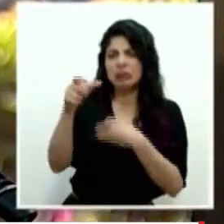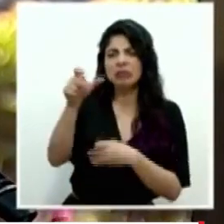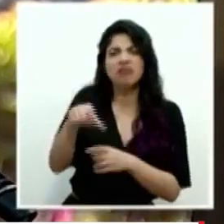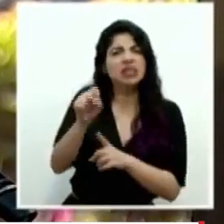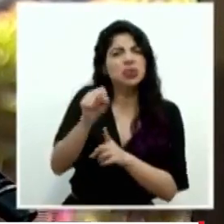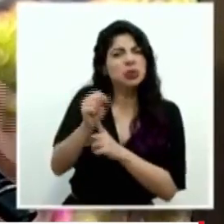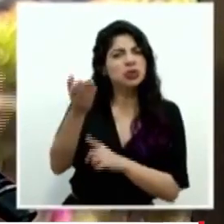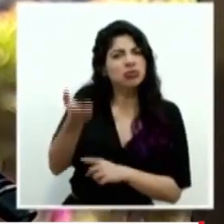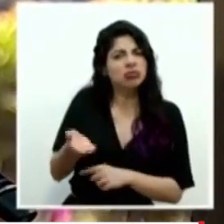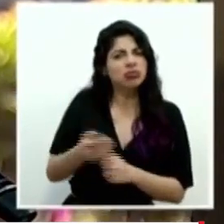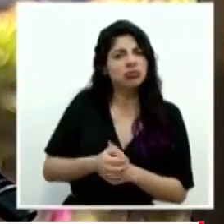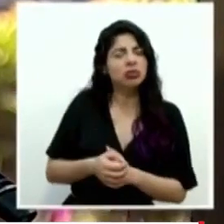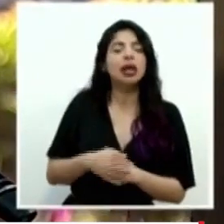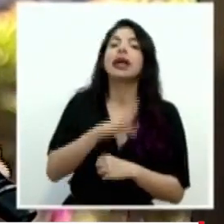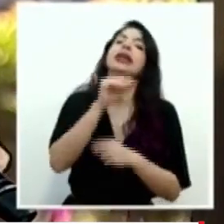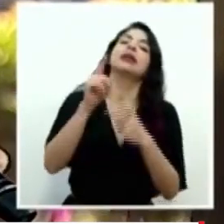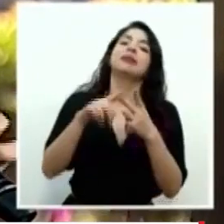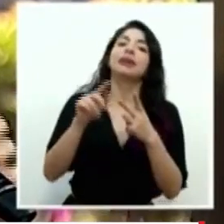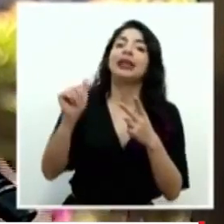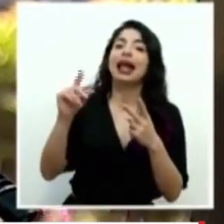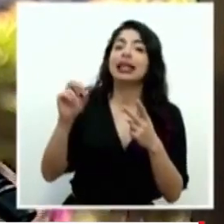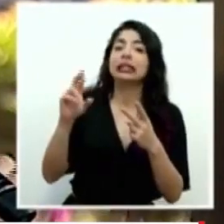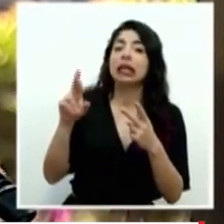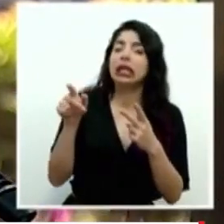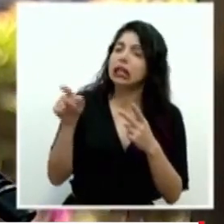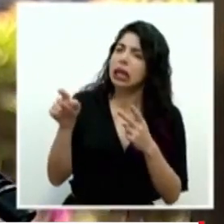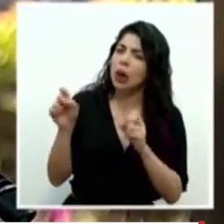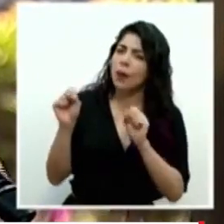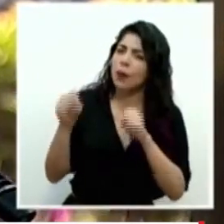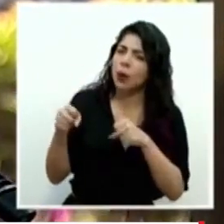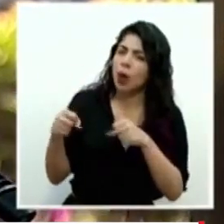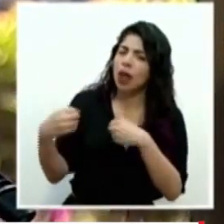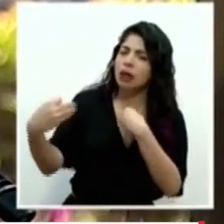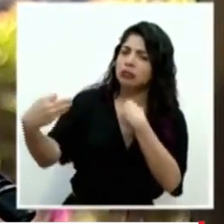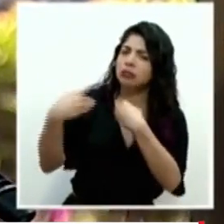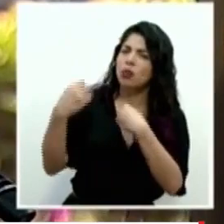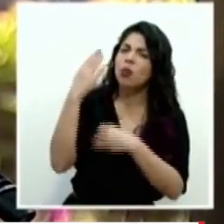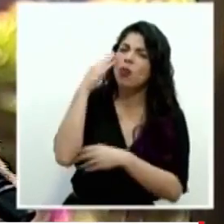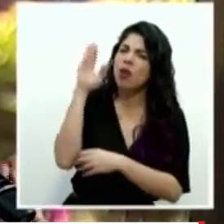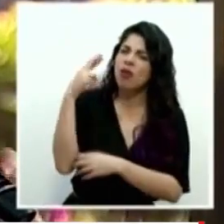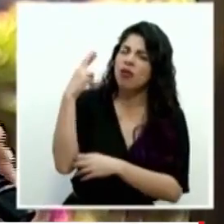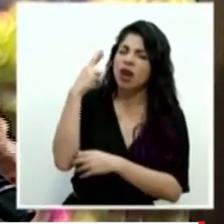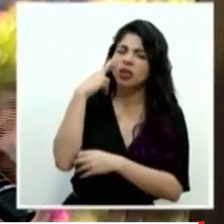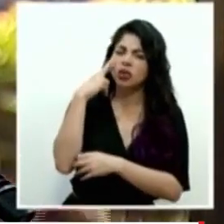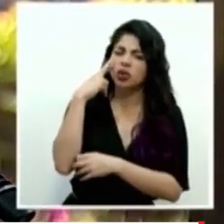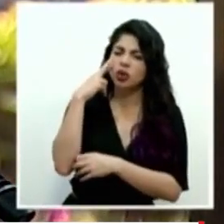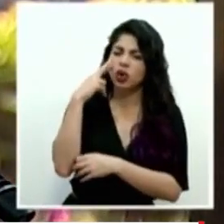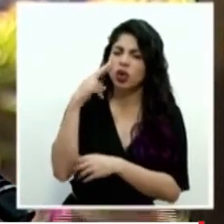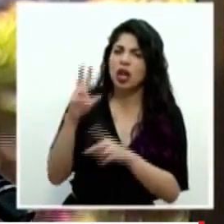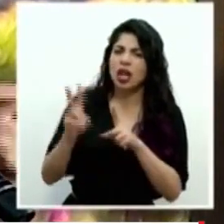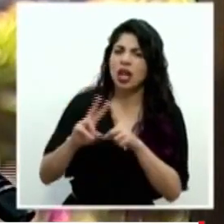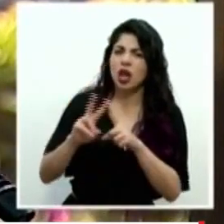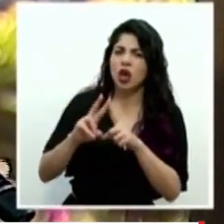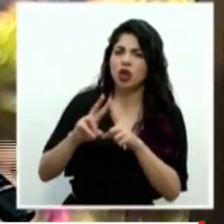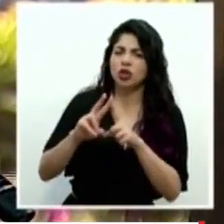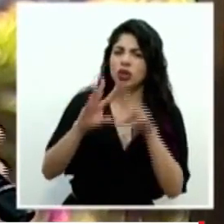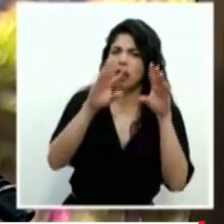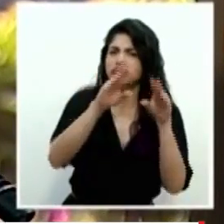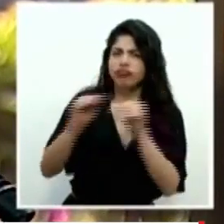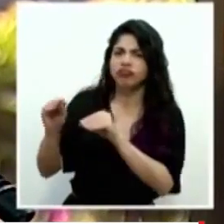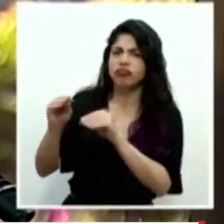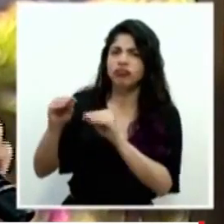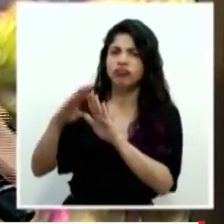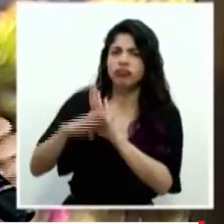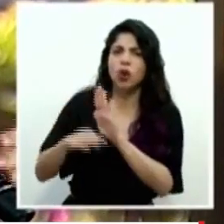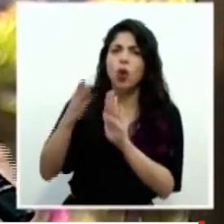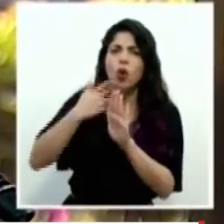era la condición de esta persona, y don Alexander, si nos puede detallar por qué razón se está incluyendo a Nicoya dentro de la